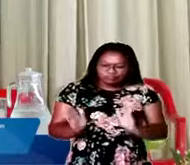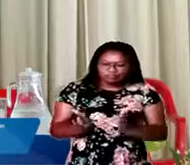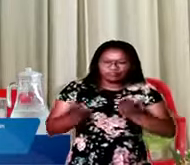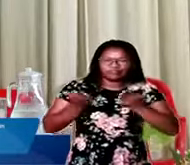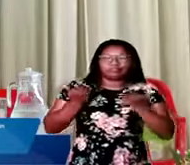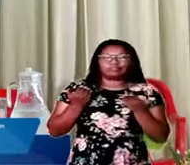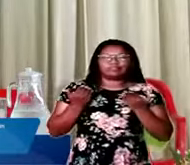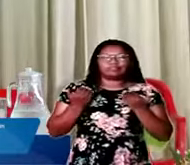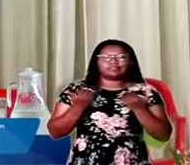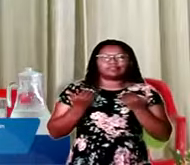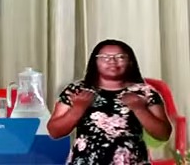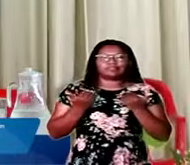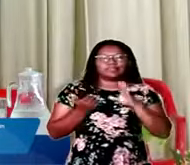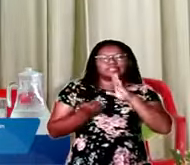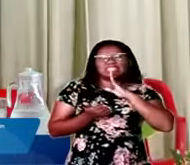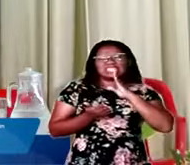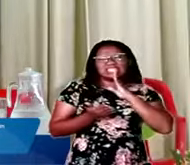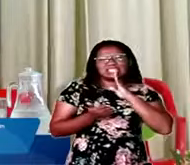es Dios mismo.